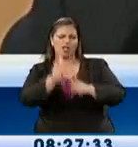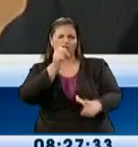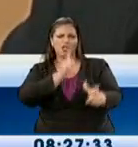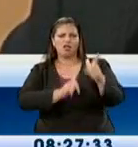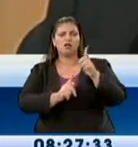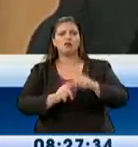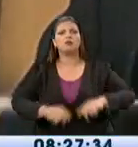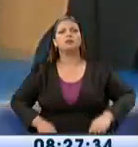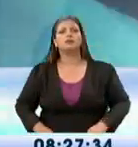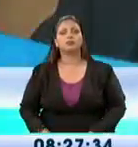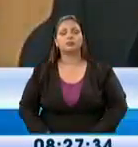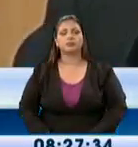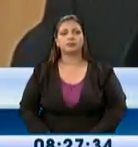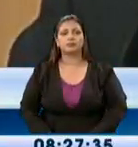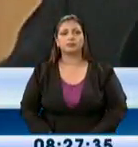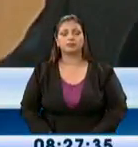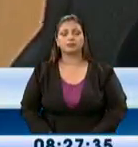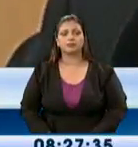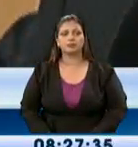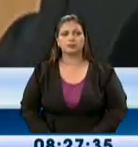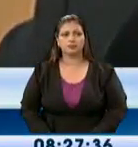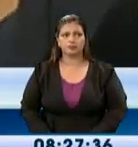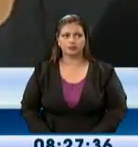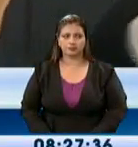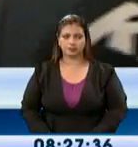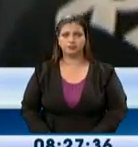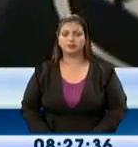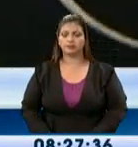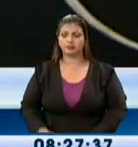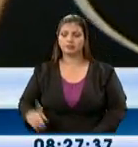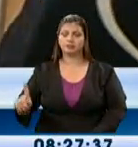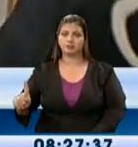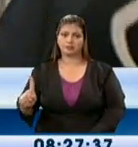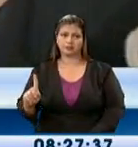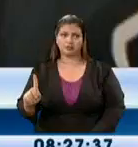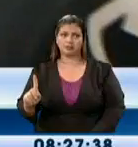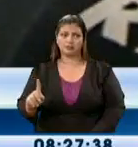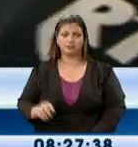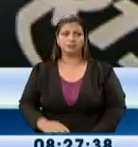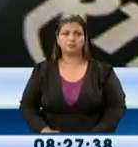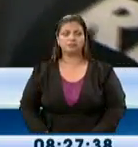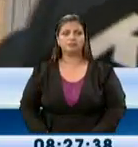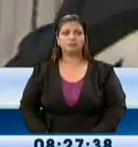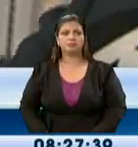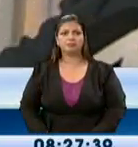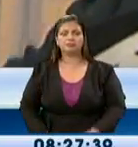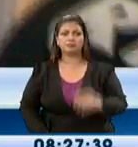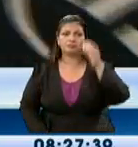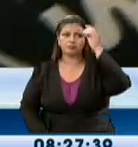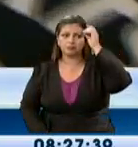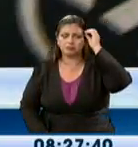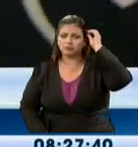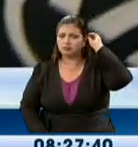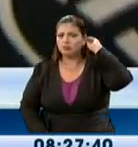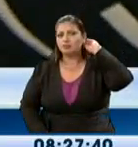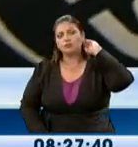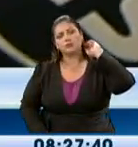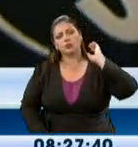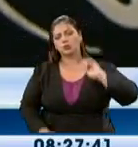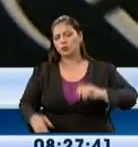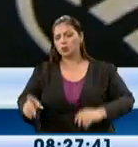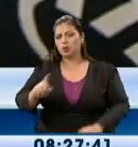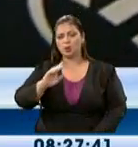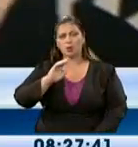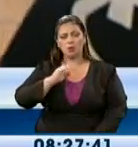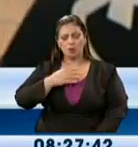etílico y justo ahí viene la madre de mi cliente, con sangre incluso en su